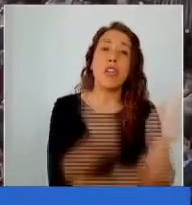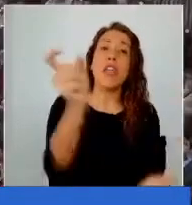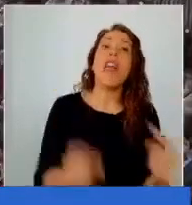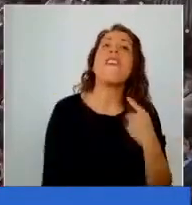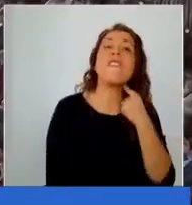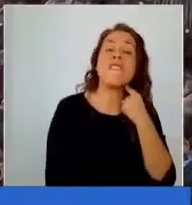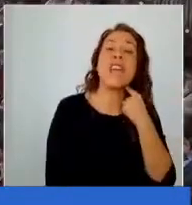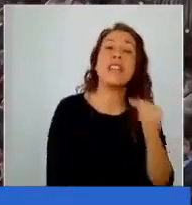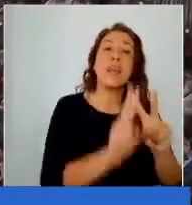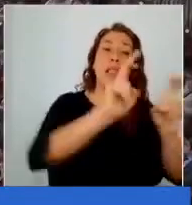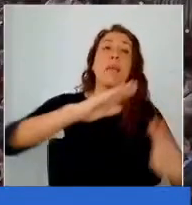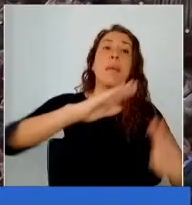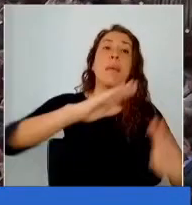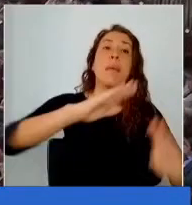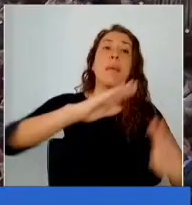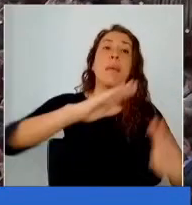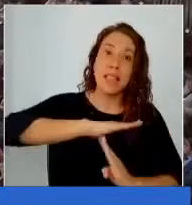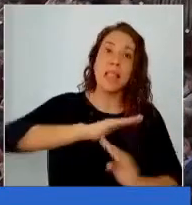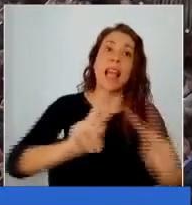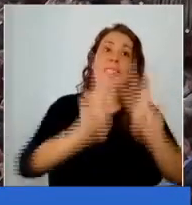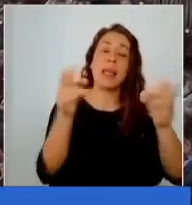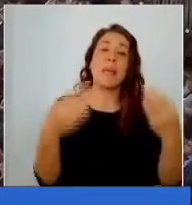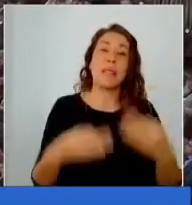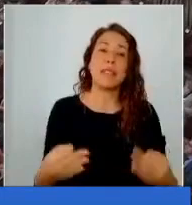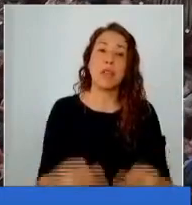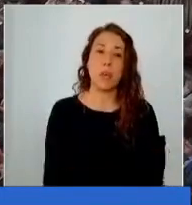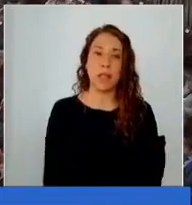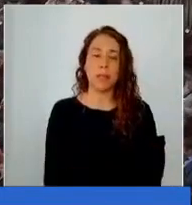pendiente que tenemos materia de seguridad